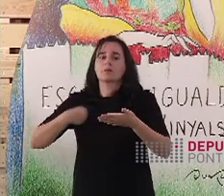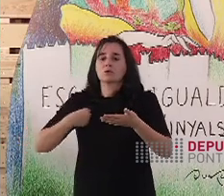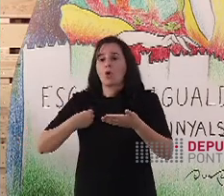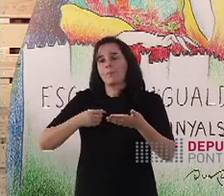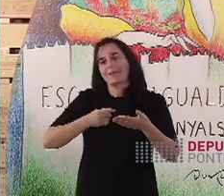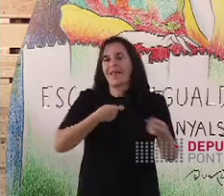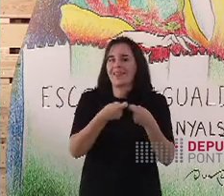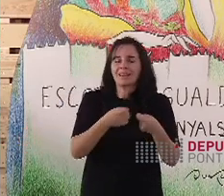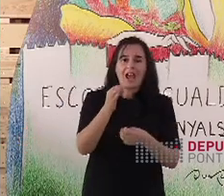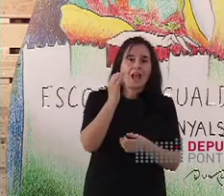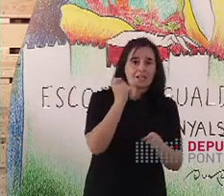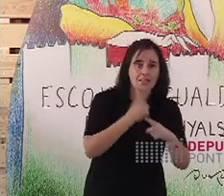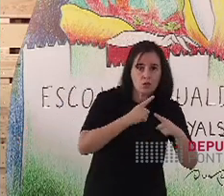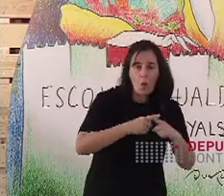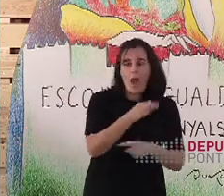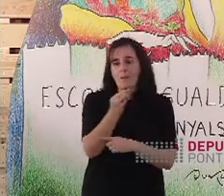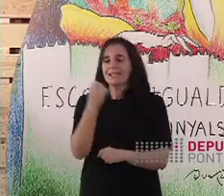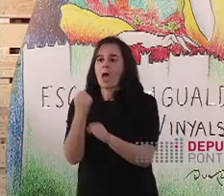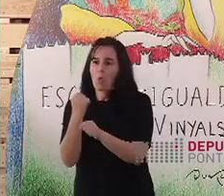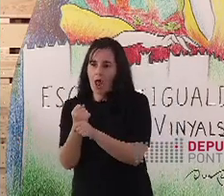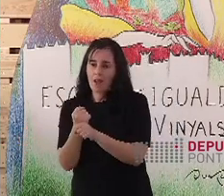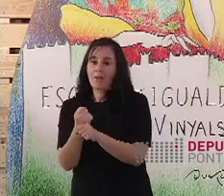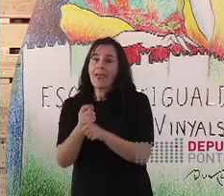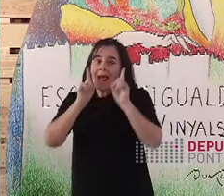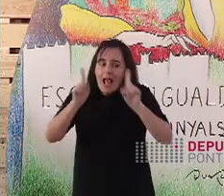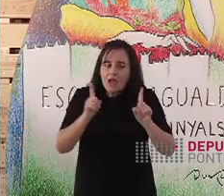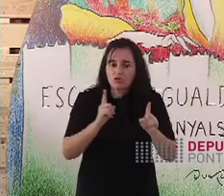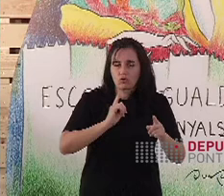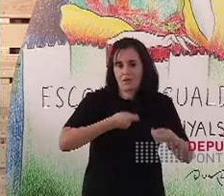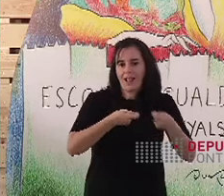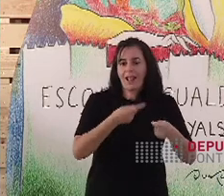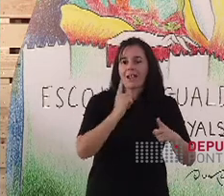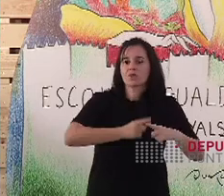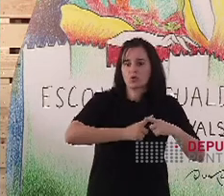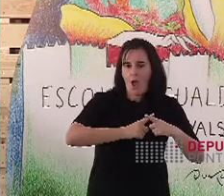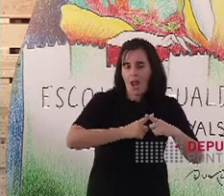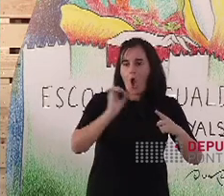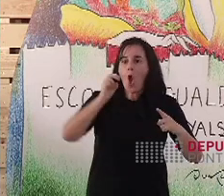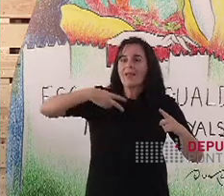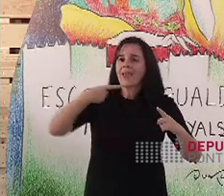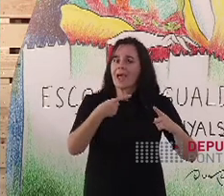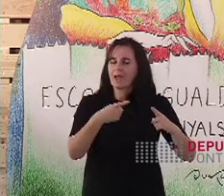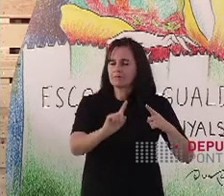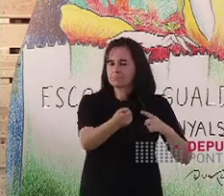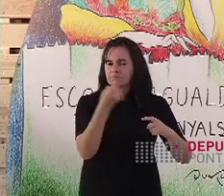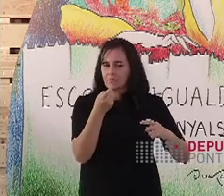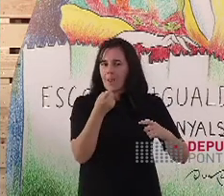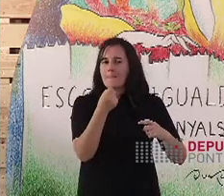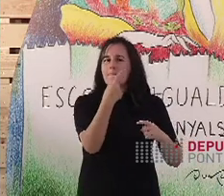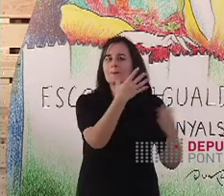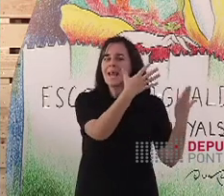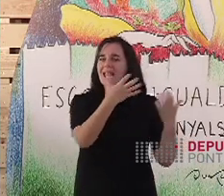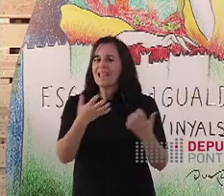trata sexual, senón tamén a laboral, pero no caso da sexual se detectaron, según as ONSs, 1.500